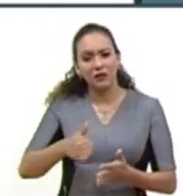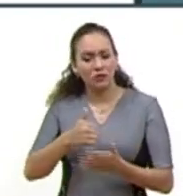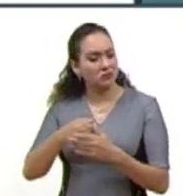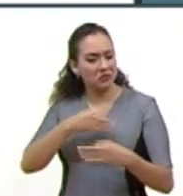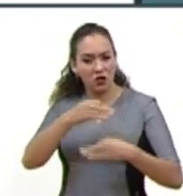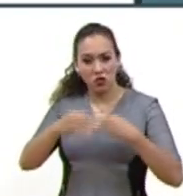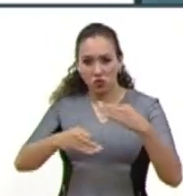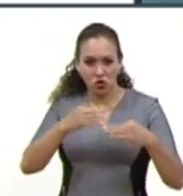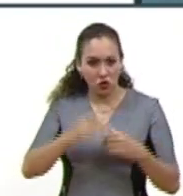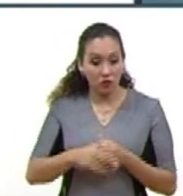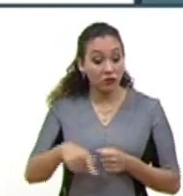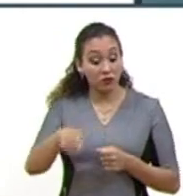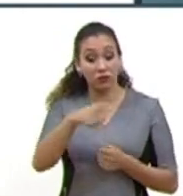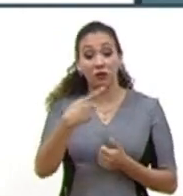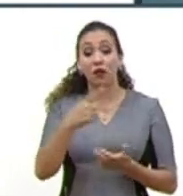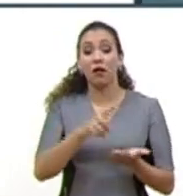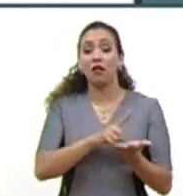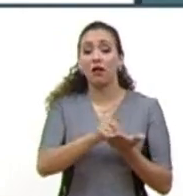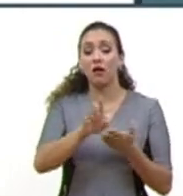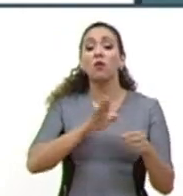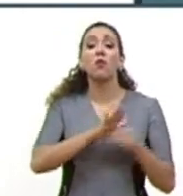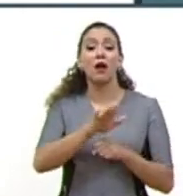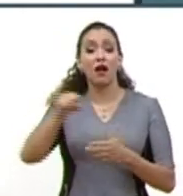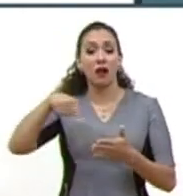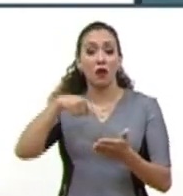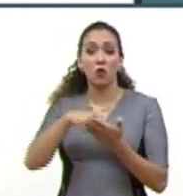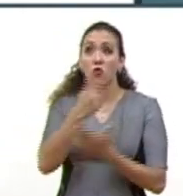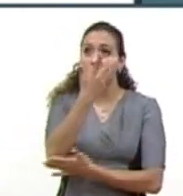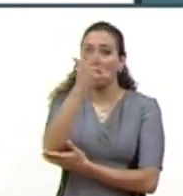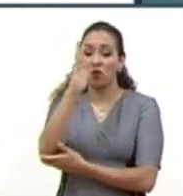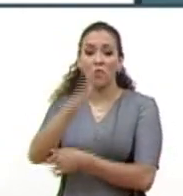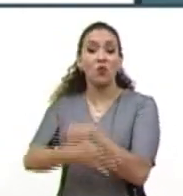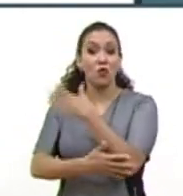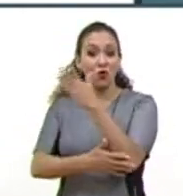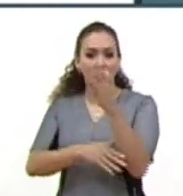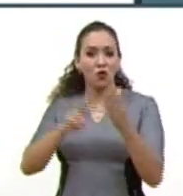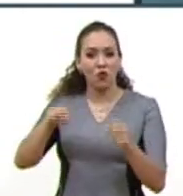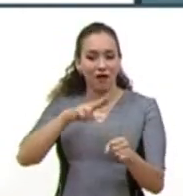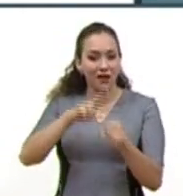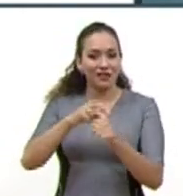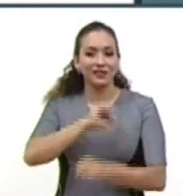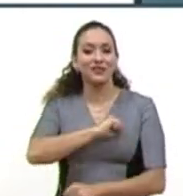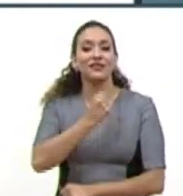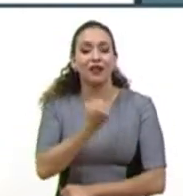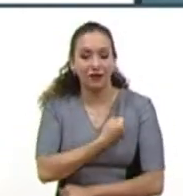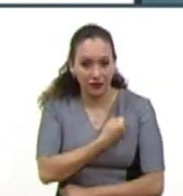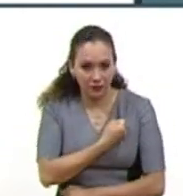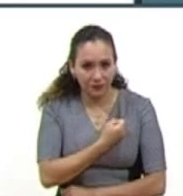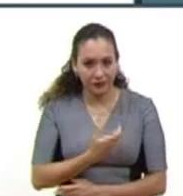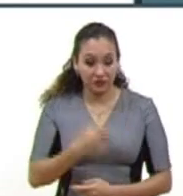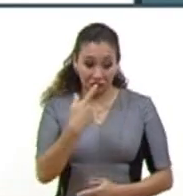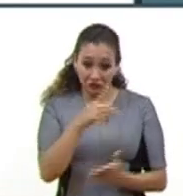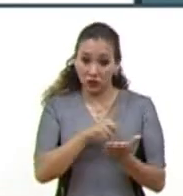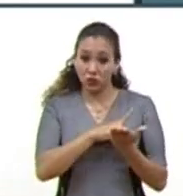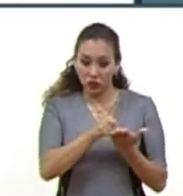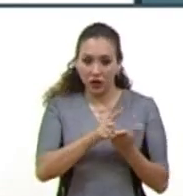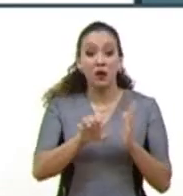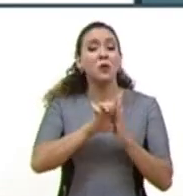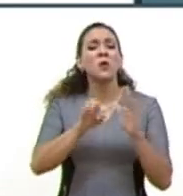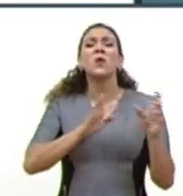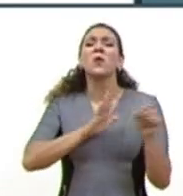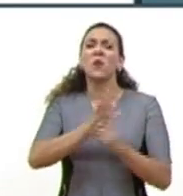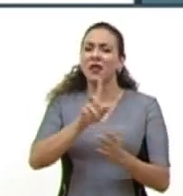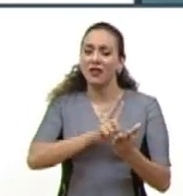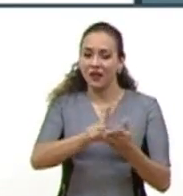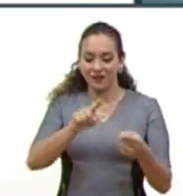vertientes del derecho al ambiente sano, que incluye igualmente el derecho al agua potable, pero